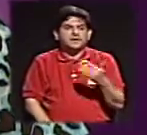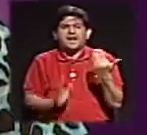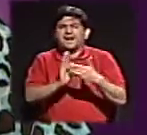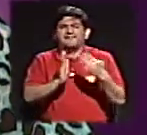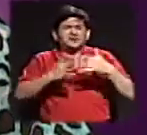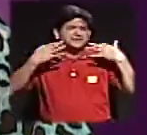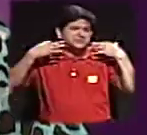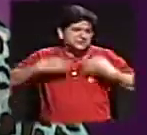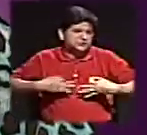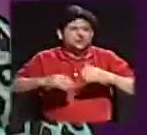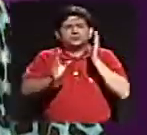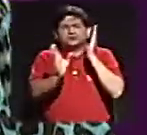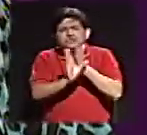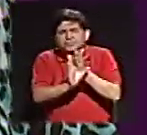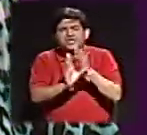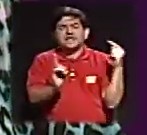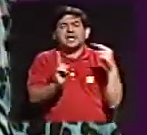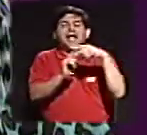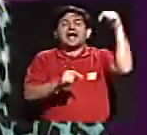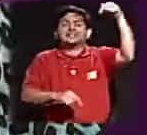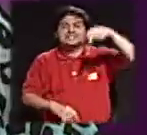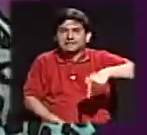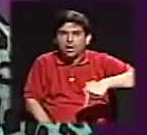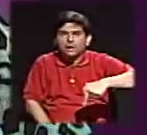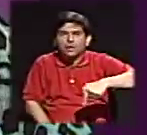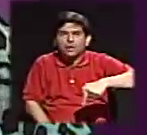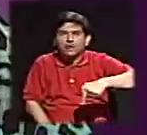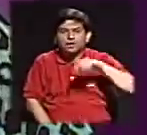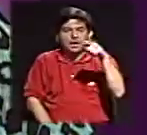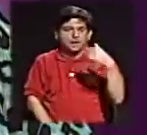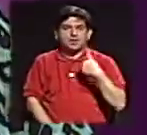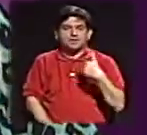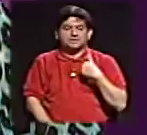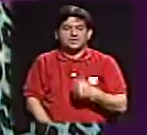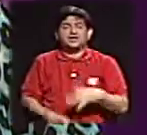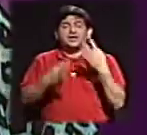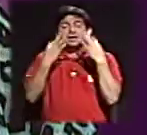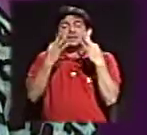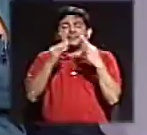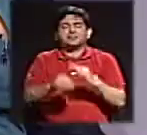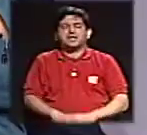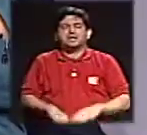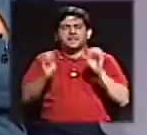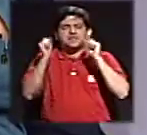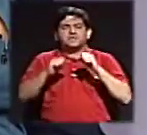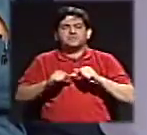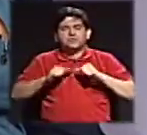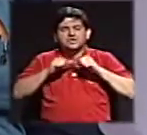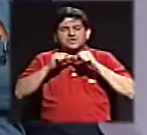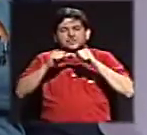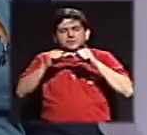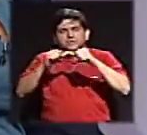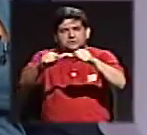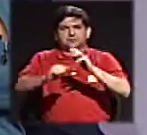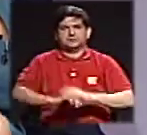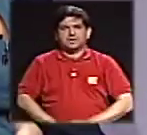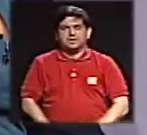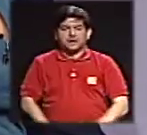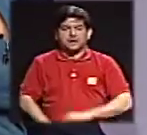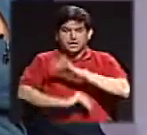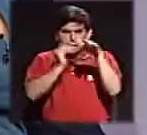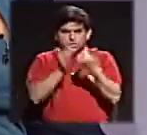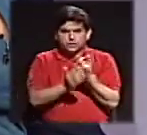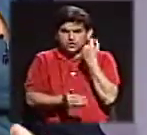molestias físicas, psíquicas, que hasta el día de hoy está viviendo y está tratando de sobrellevar. Yo creo que es importante que